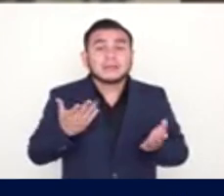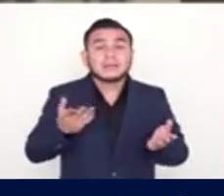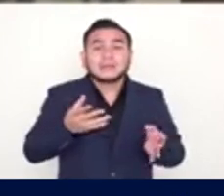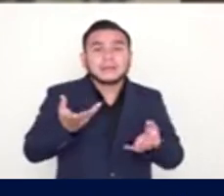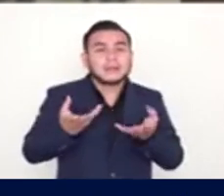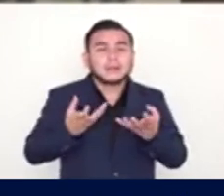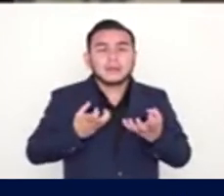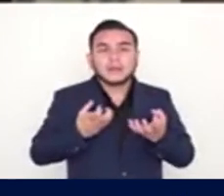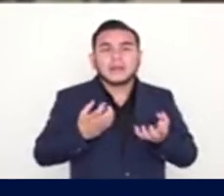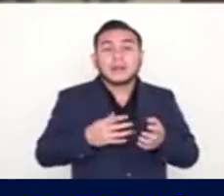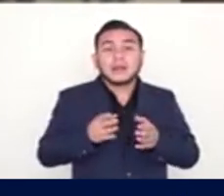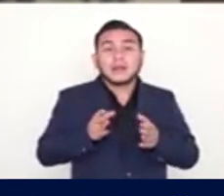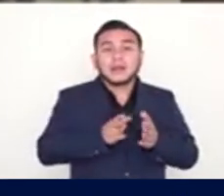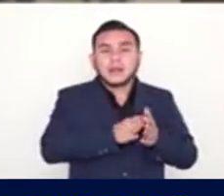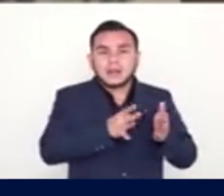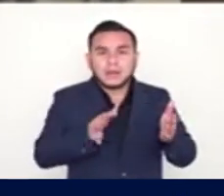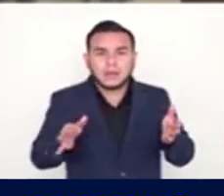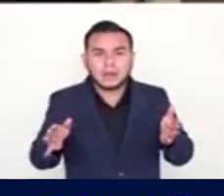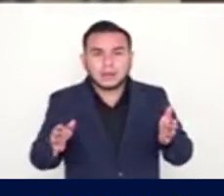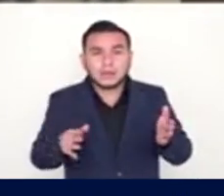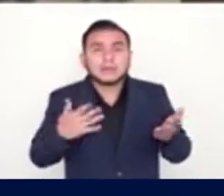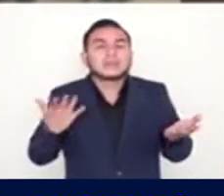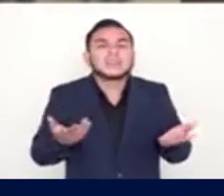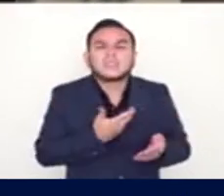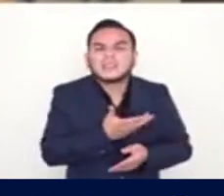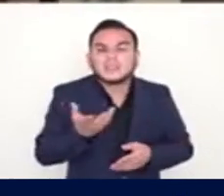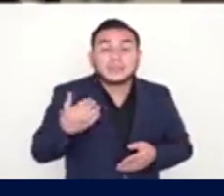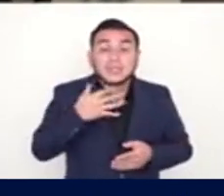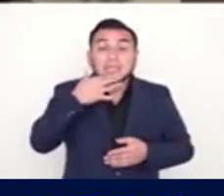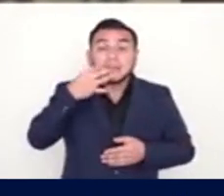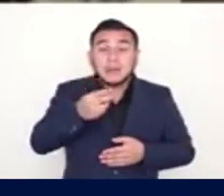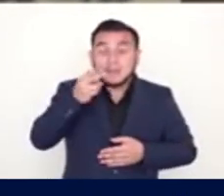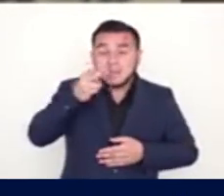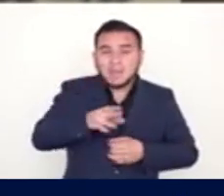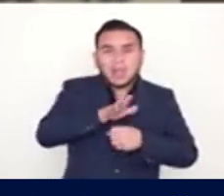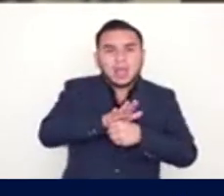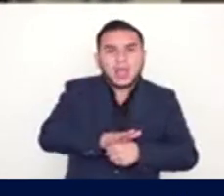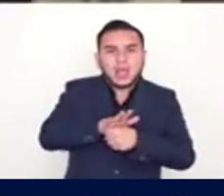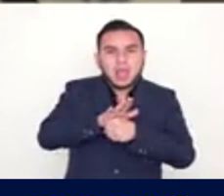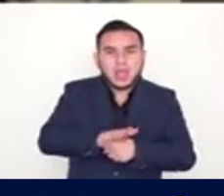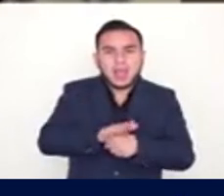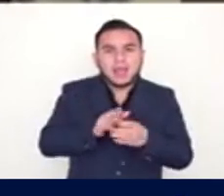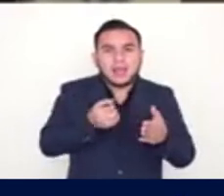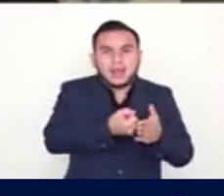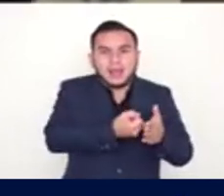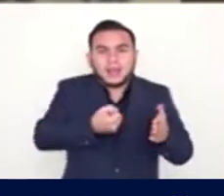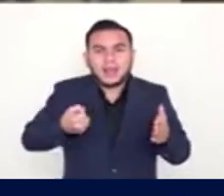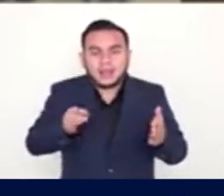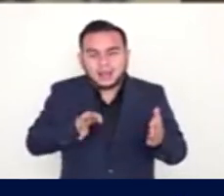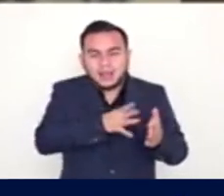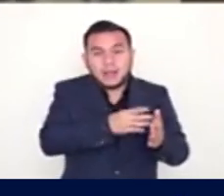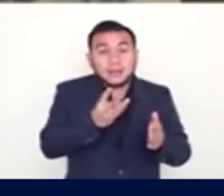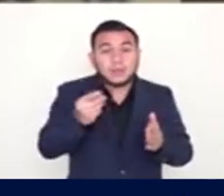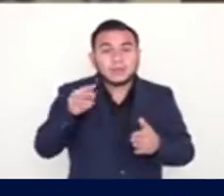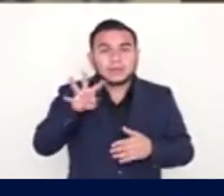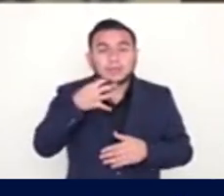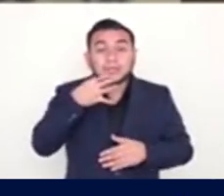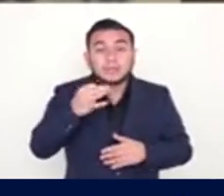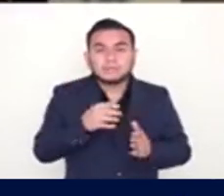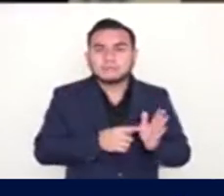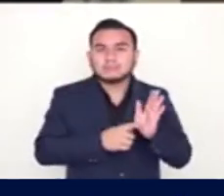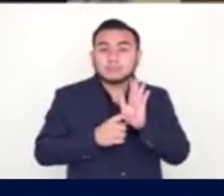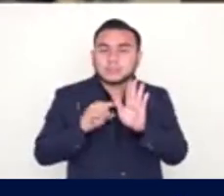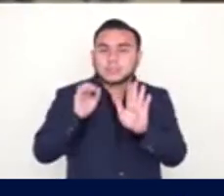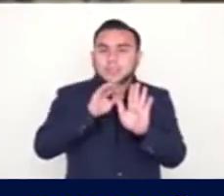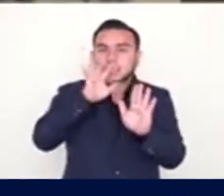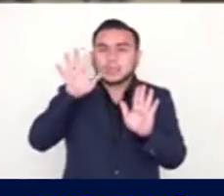quieren abrir la gaveta 4, hashtag, ábrase la gaveta 4. Y al final van a empezar a presionar para que se abra la gaveta 4. Cuando abramos la gaveta 4 y se demuestre